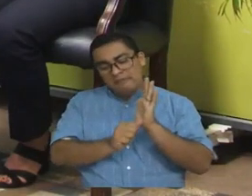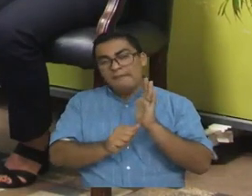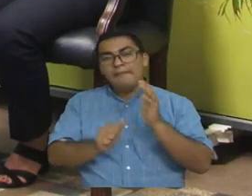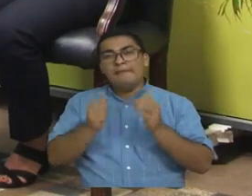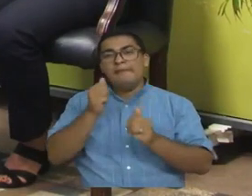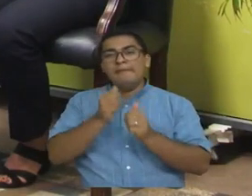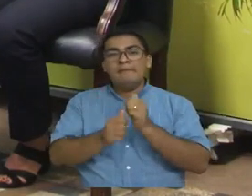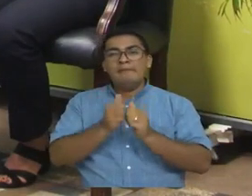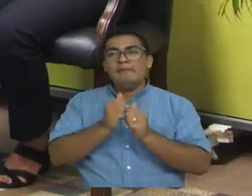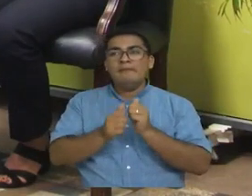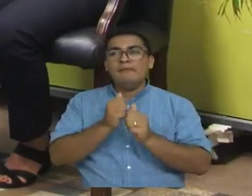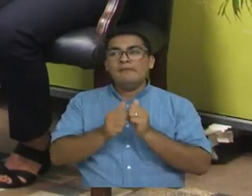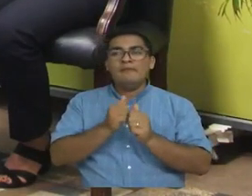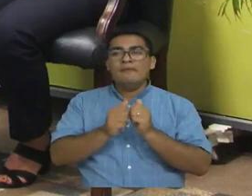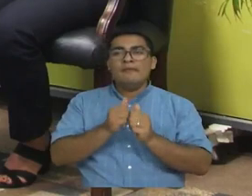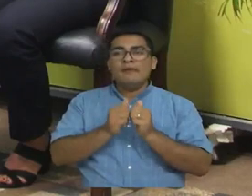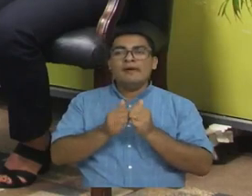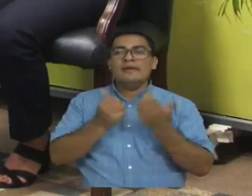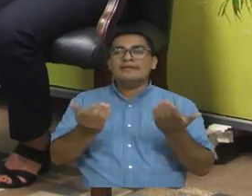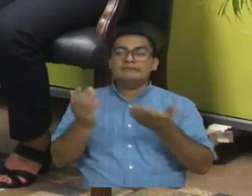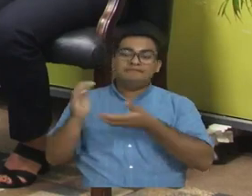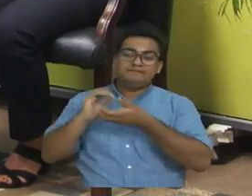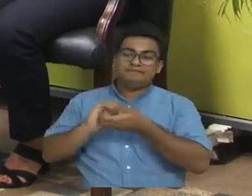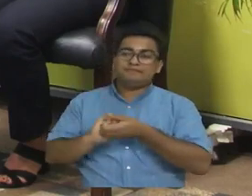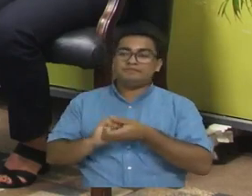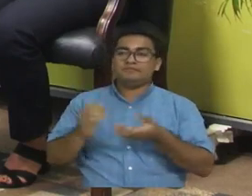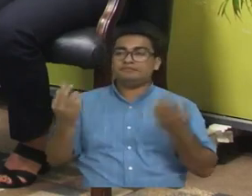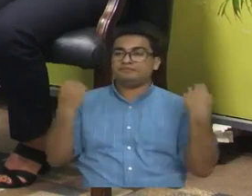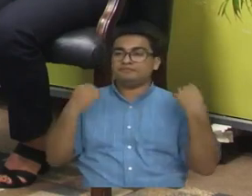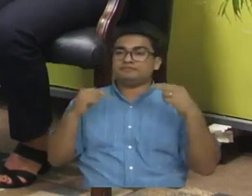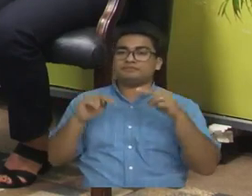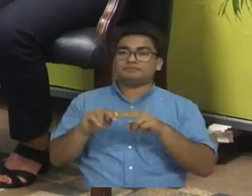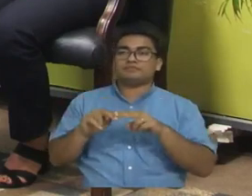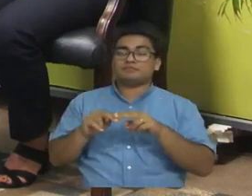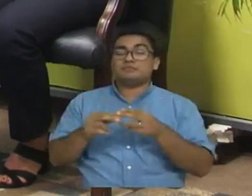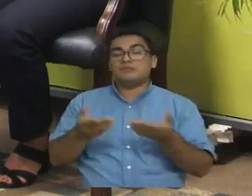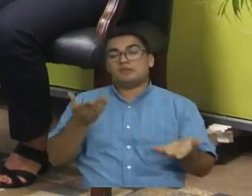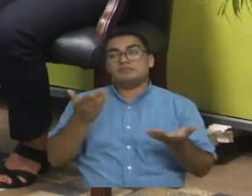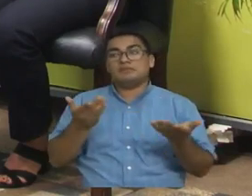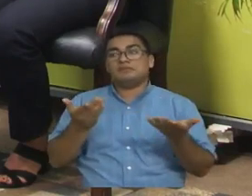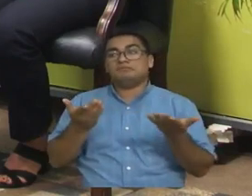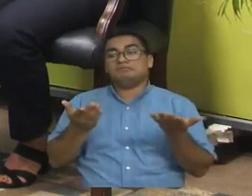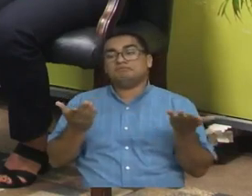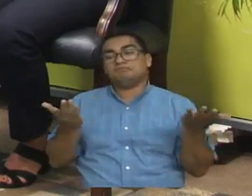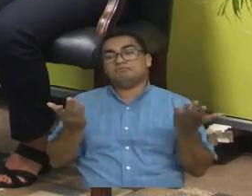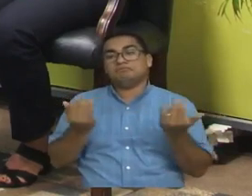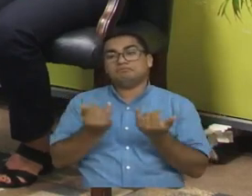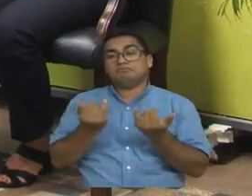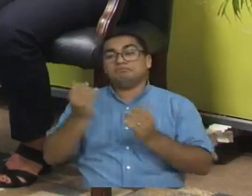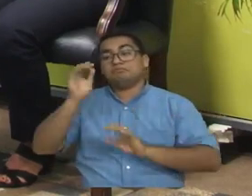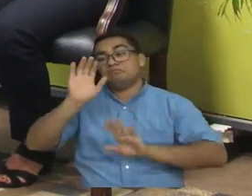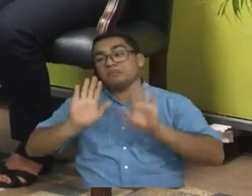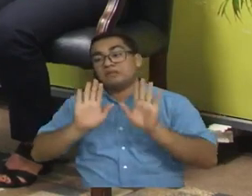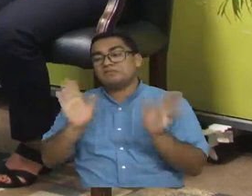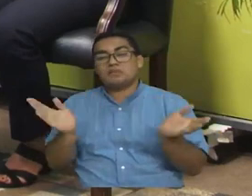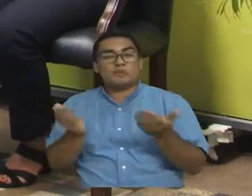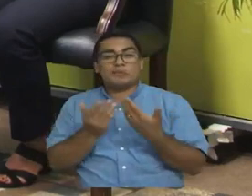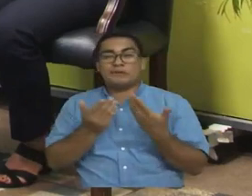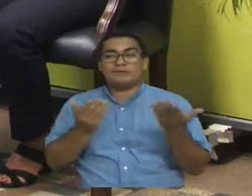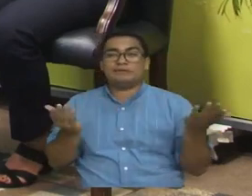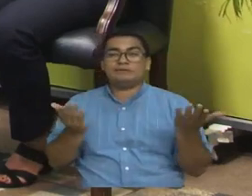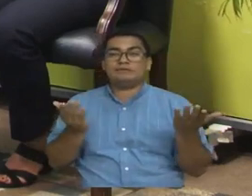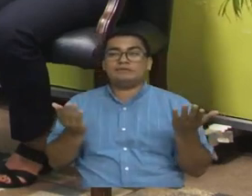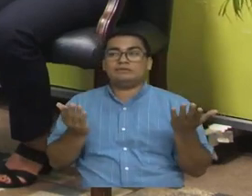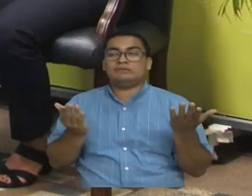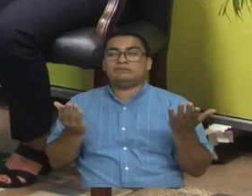limita para hacer socialización con amigos, con la maestra, a veces prefiere callar, no participa en actividades a